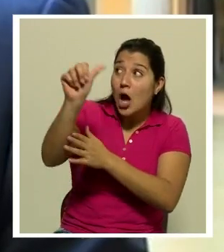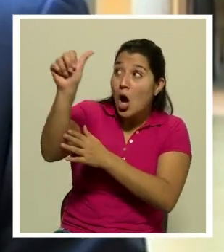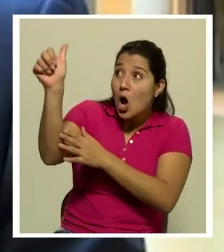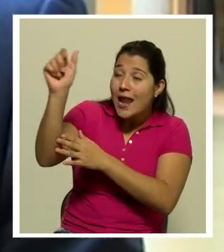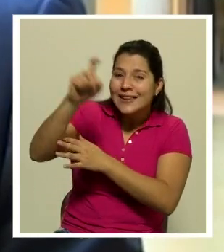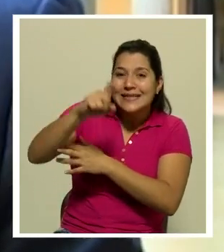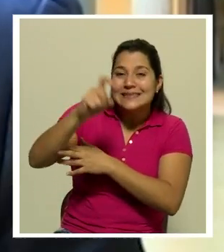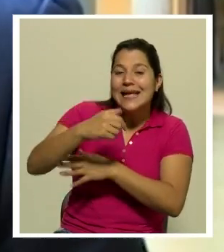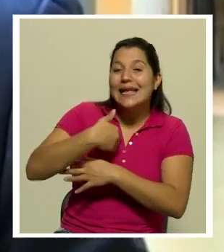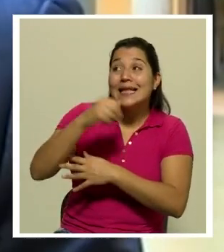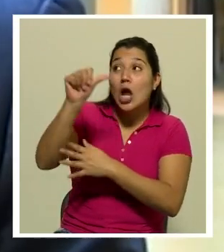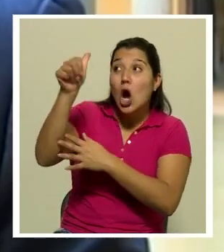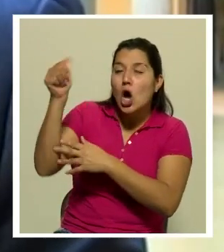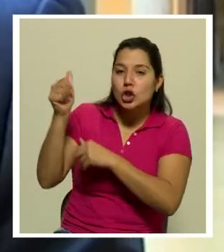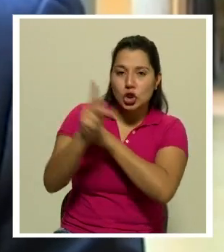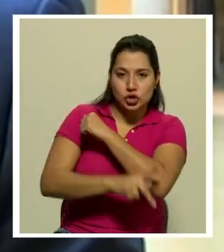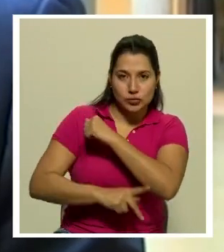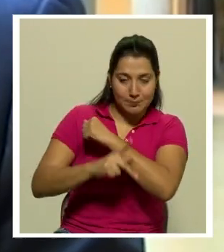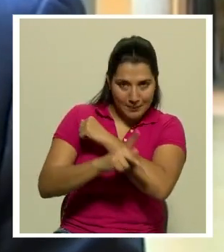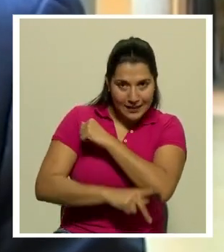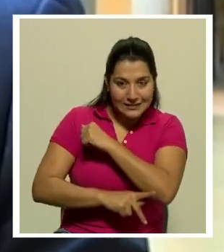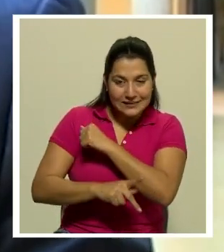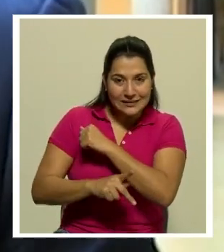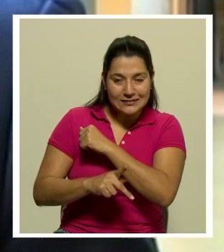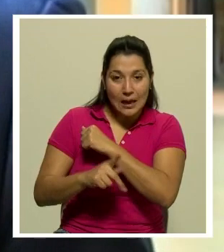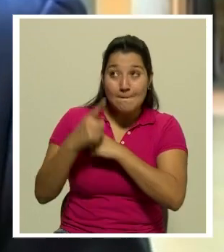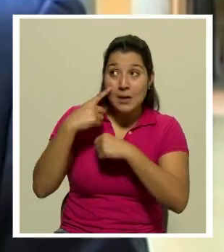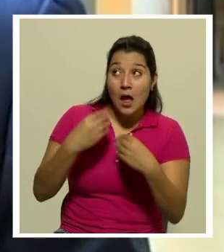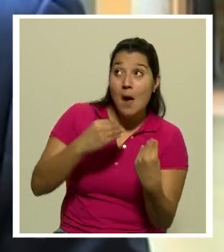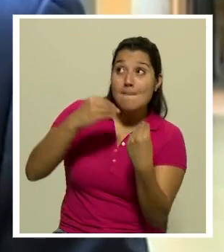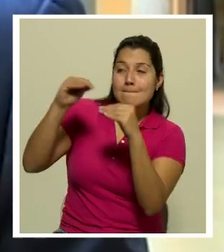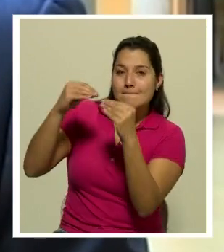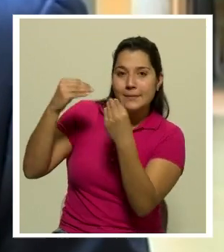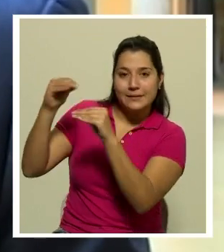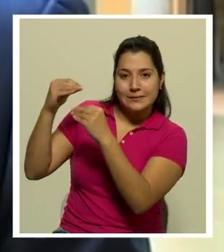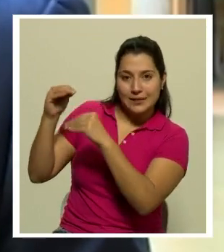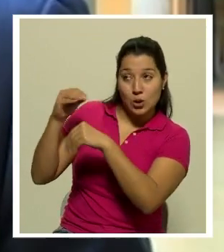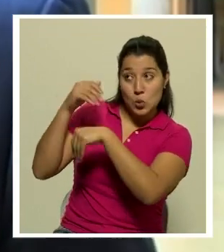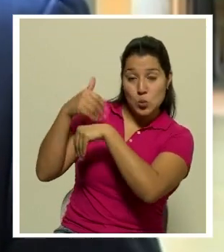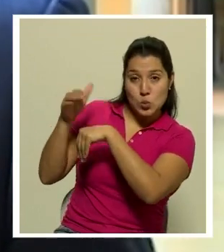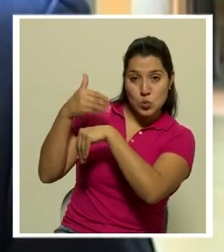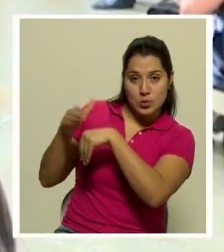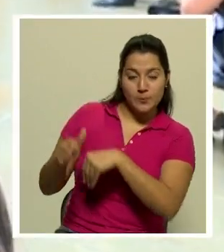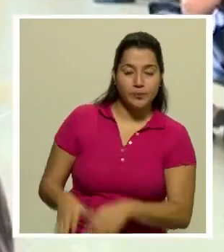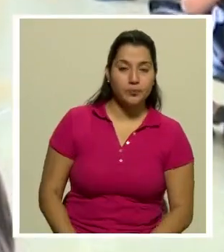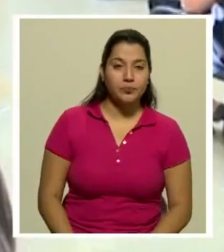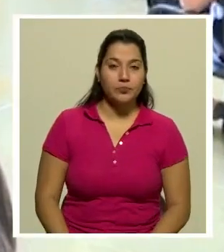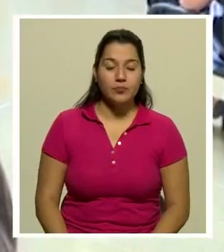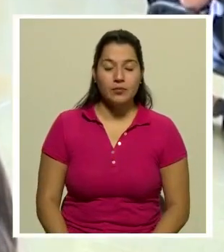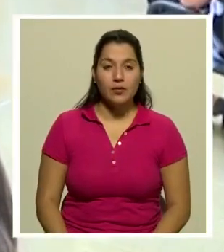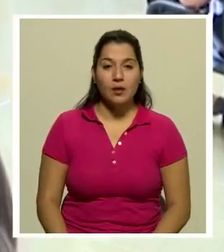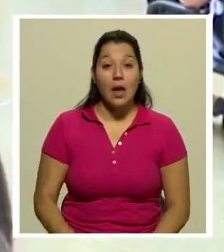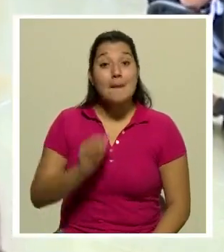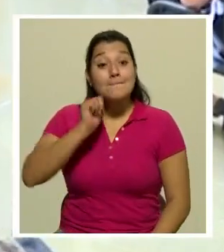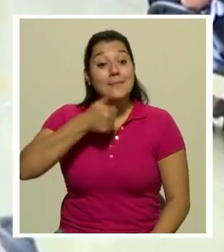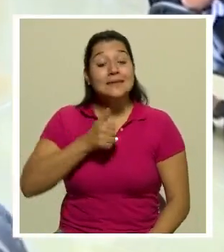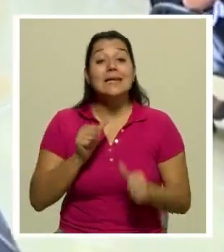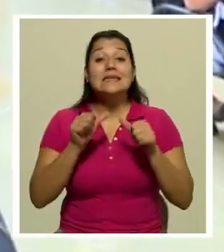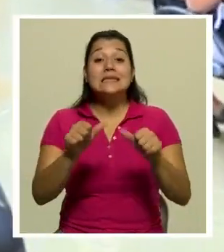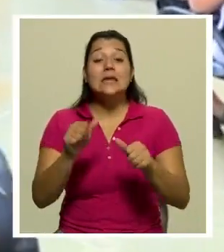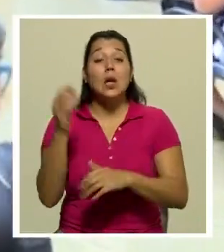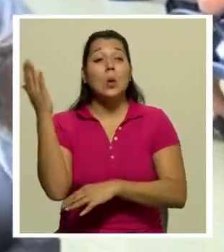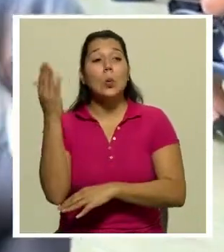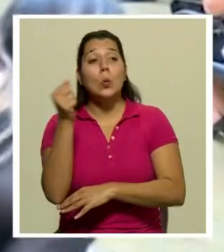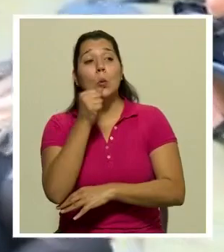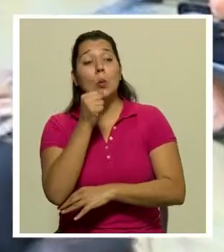planteado la necesidad de recibir mucho más producto. Mañana continuarán los